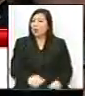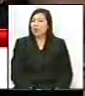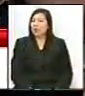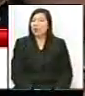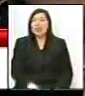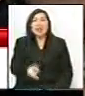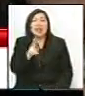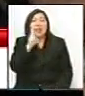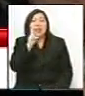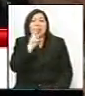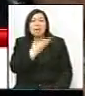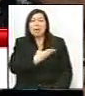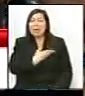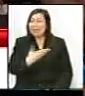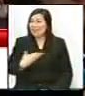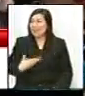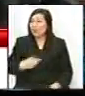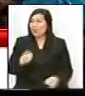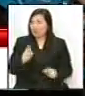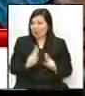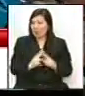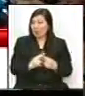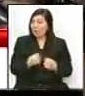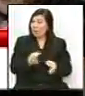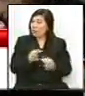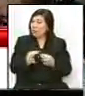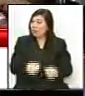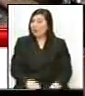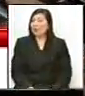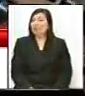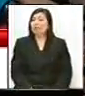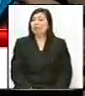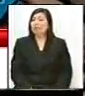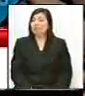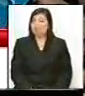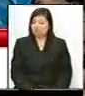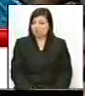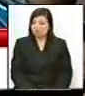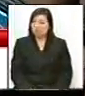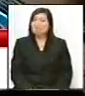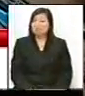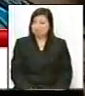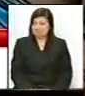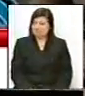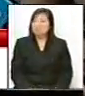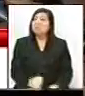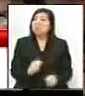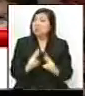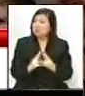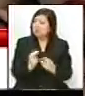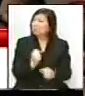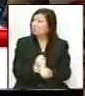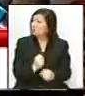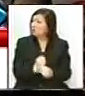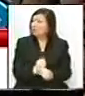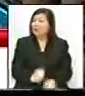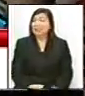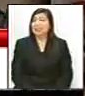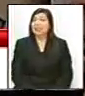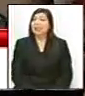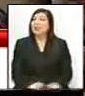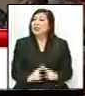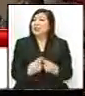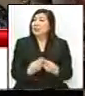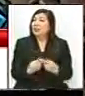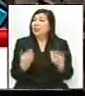día viernes con el presidente de la República. ¿Nos puede dar algunos detalles al respecto? Fue una reunión de trabajo, una